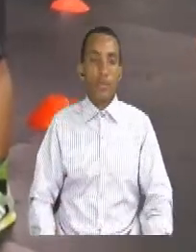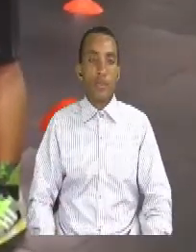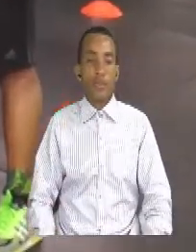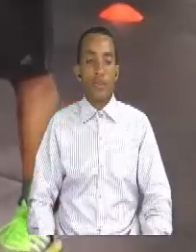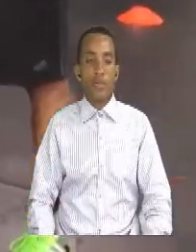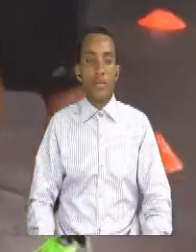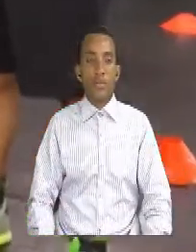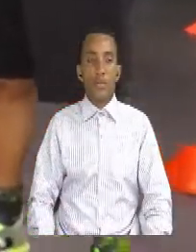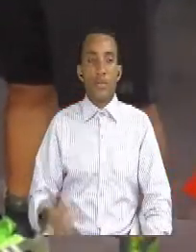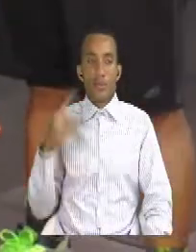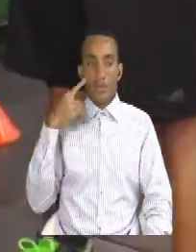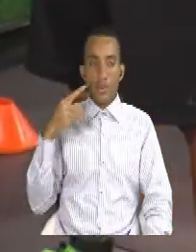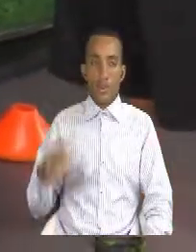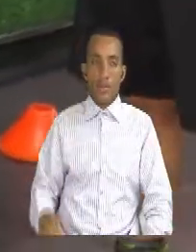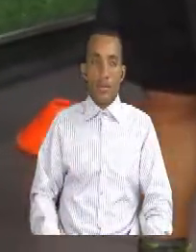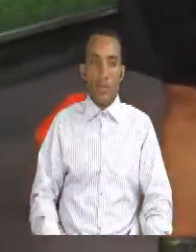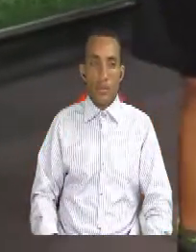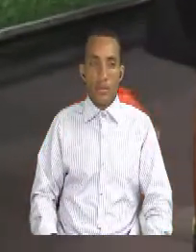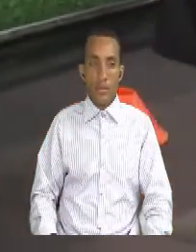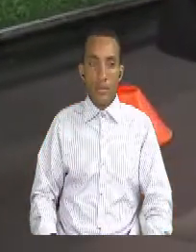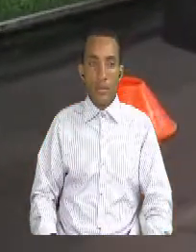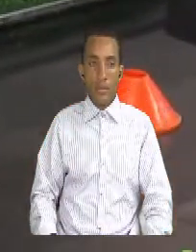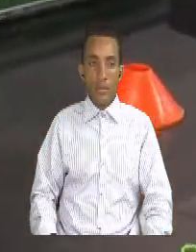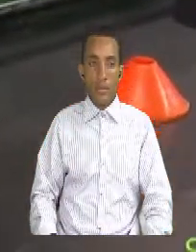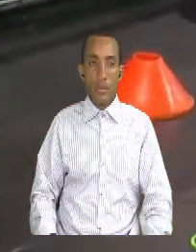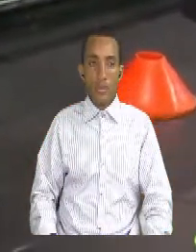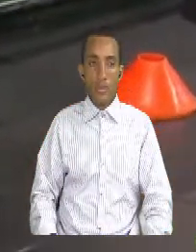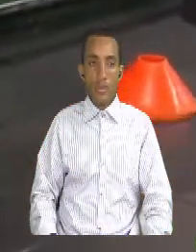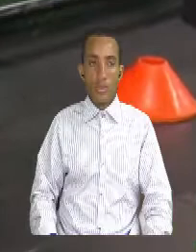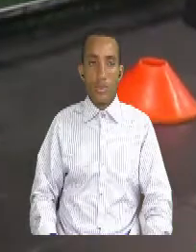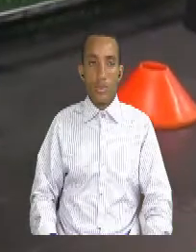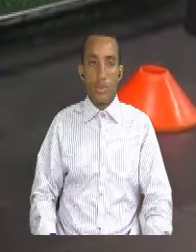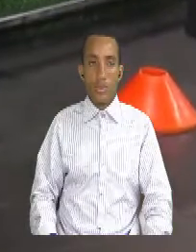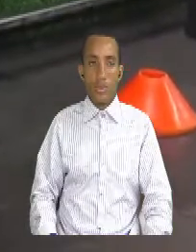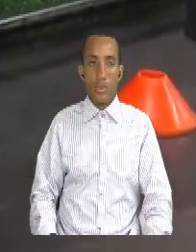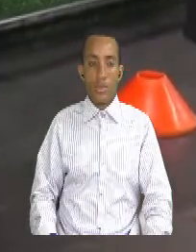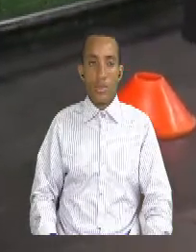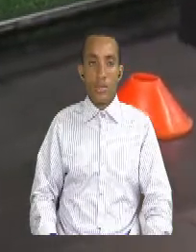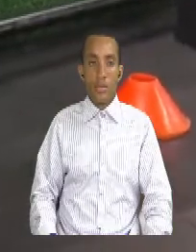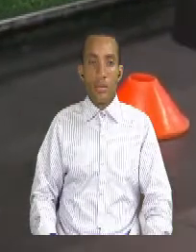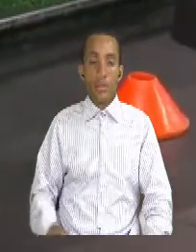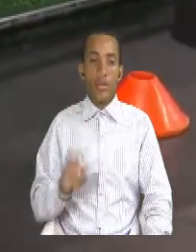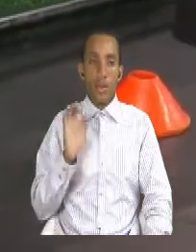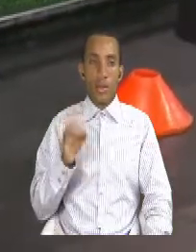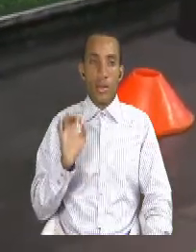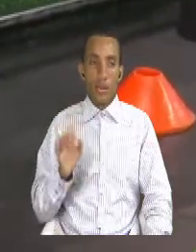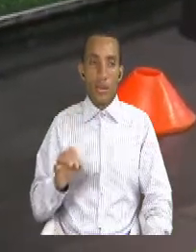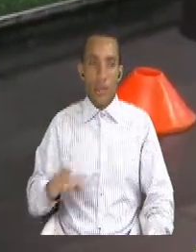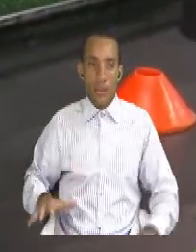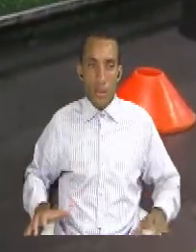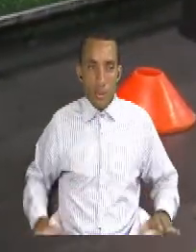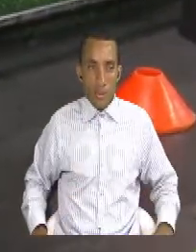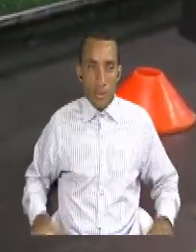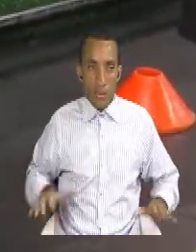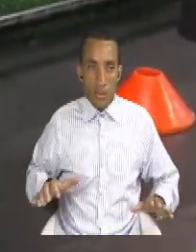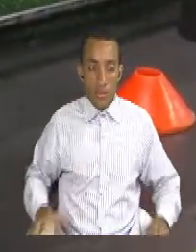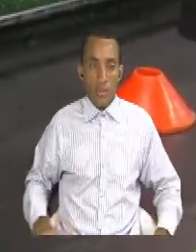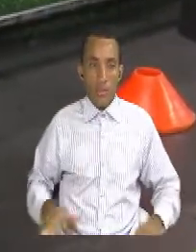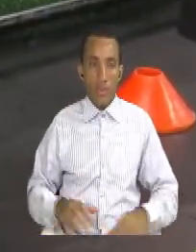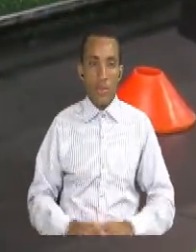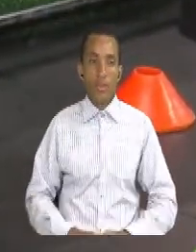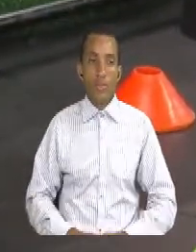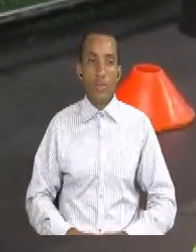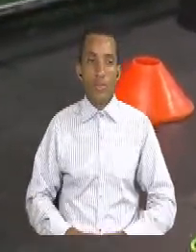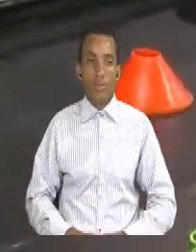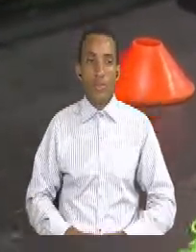las manos o los dedos estén apuntando hacia su cuerpo y siempre estén apoyados del talón. Se hago un semifondo,